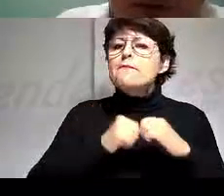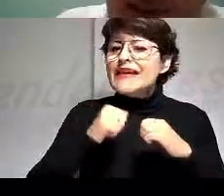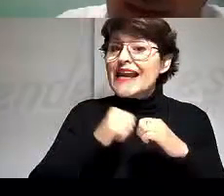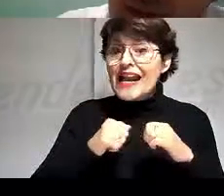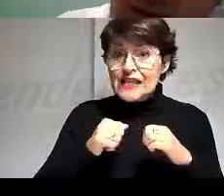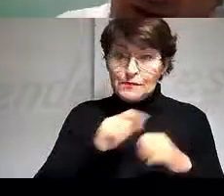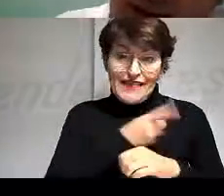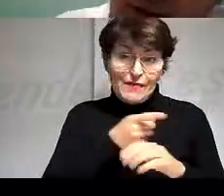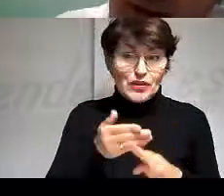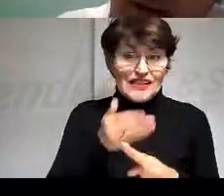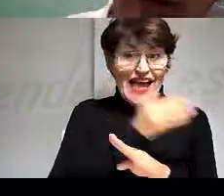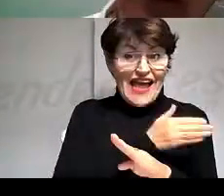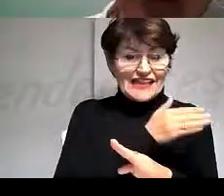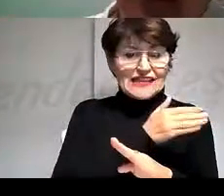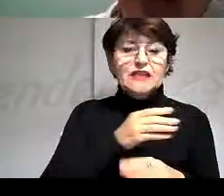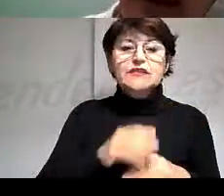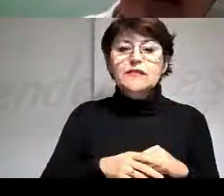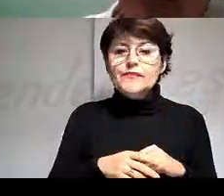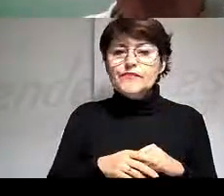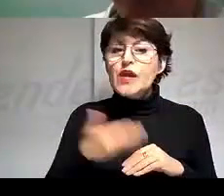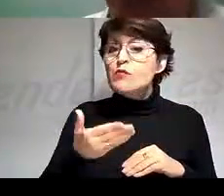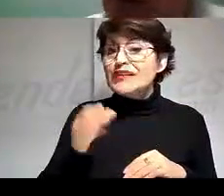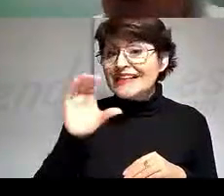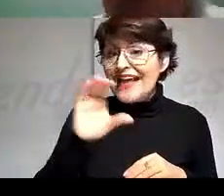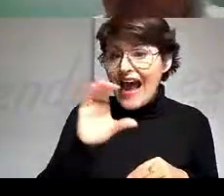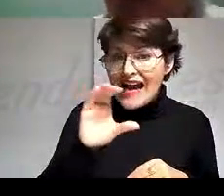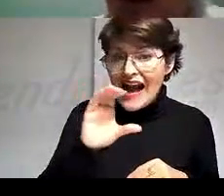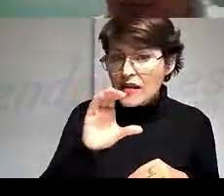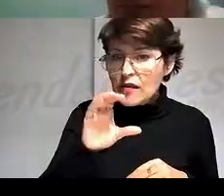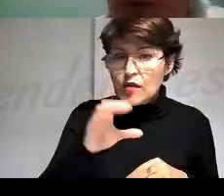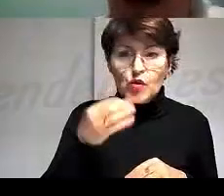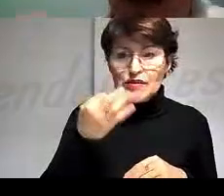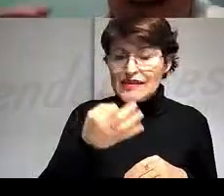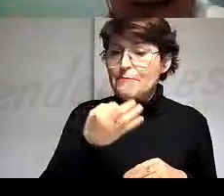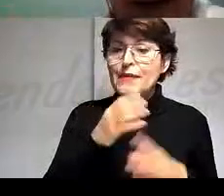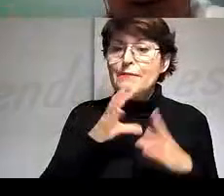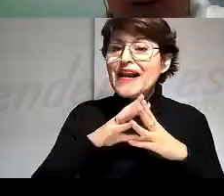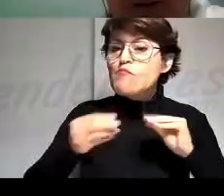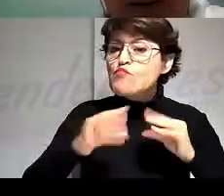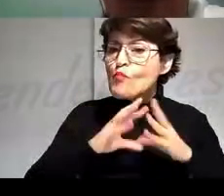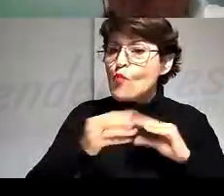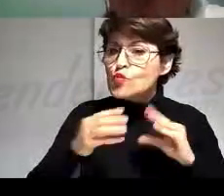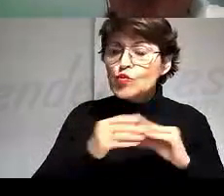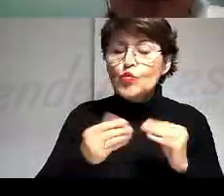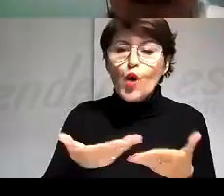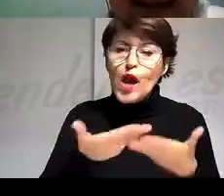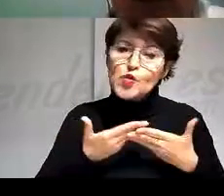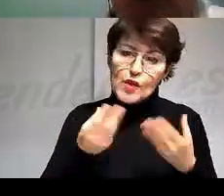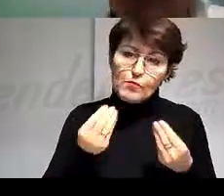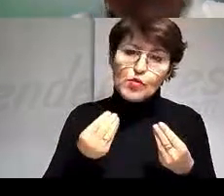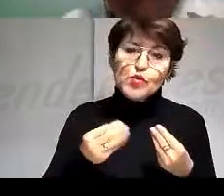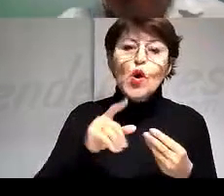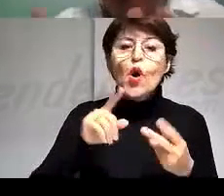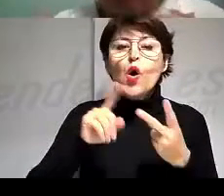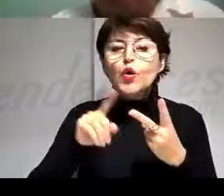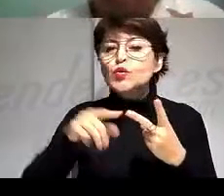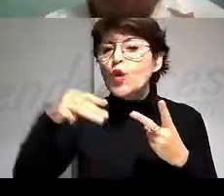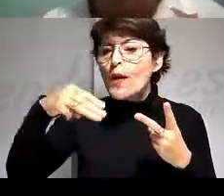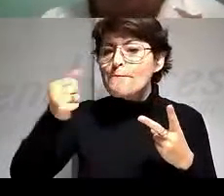los comentábamos la última vez, calcio en toda contracción muscular, el calcio es esencial, el magnesio en